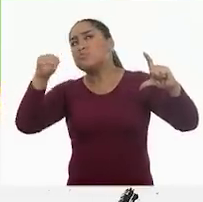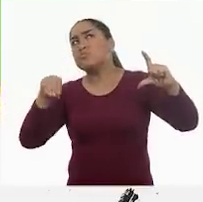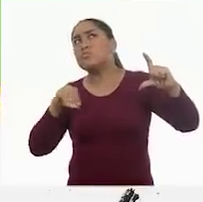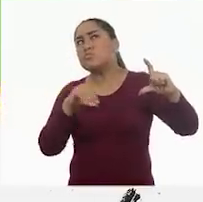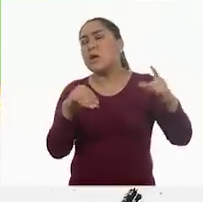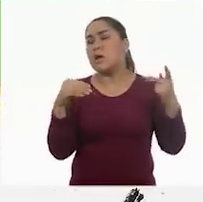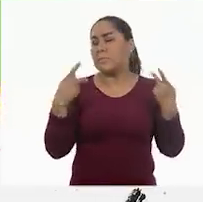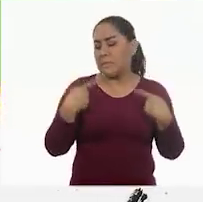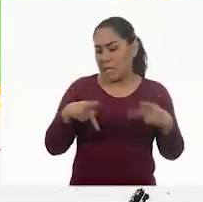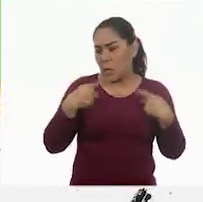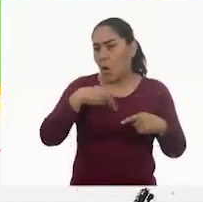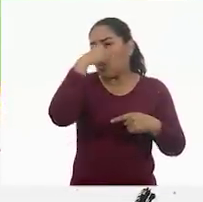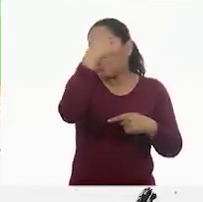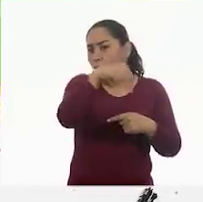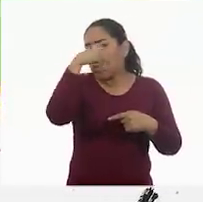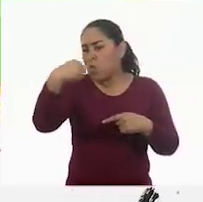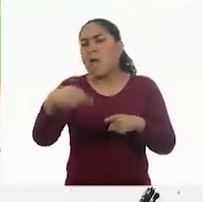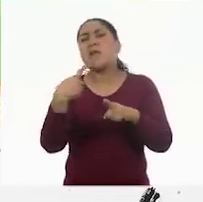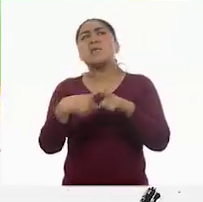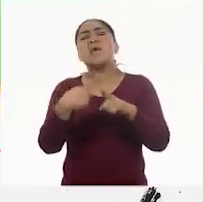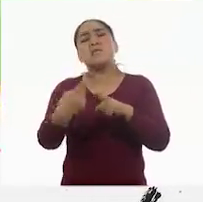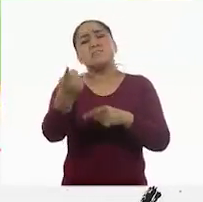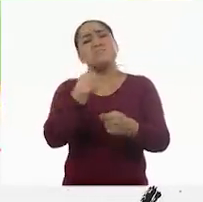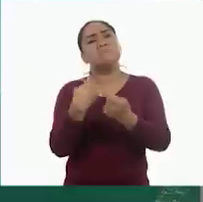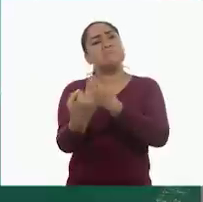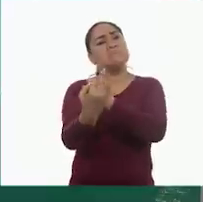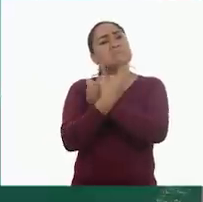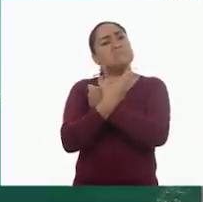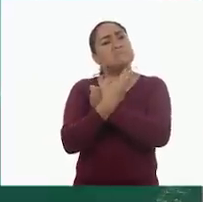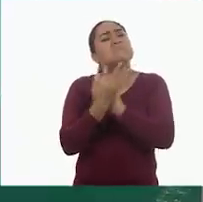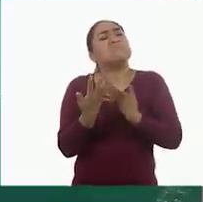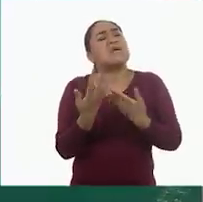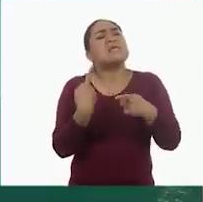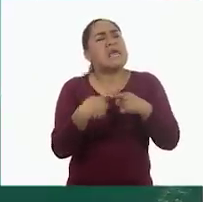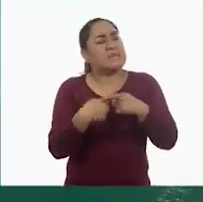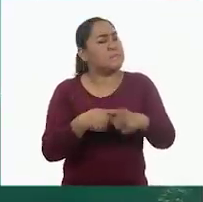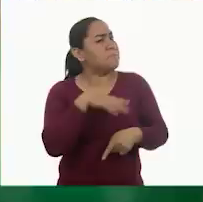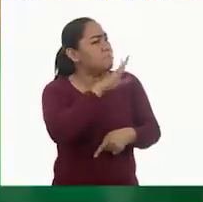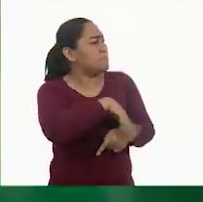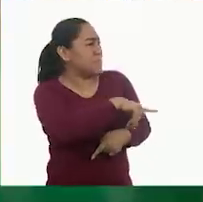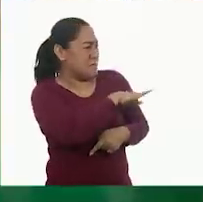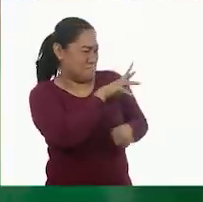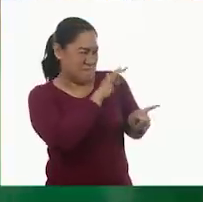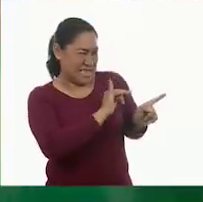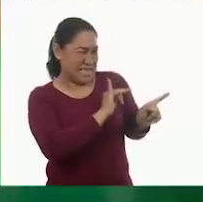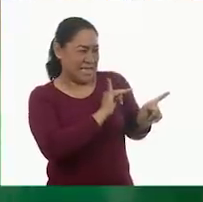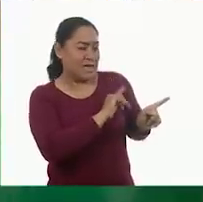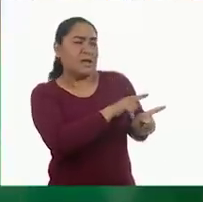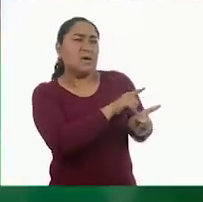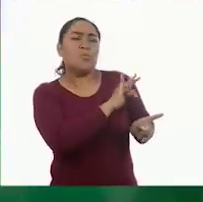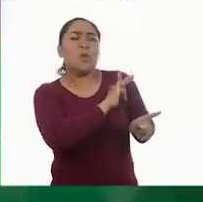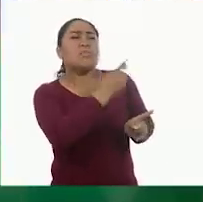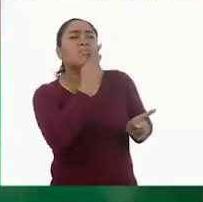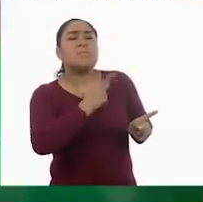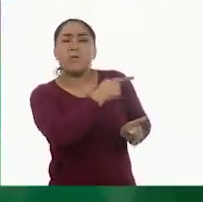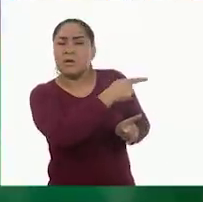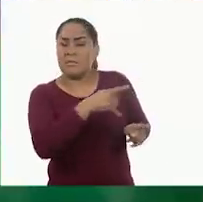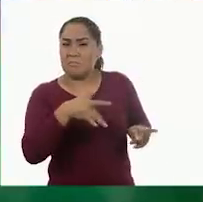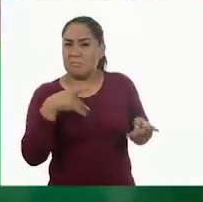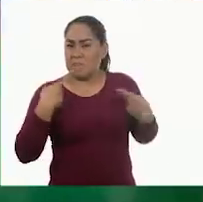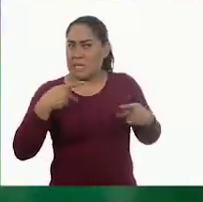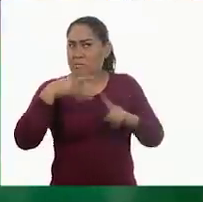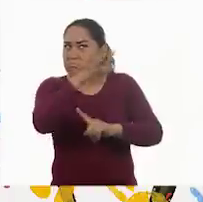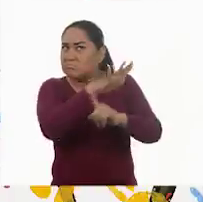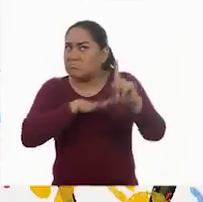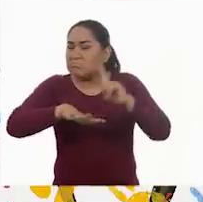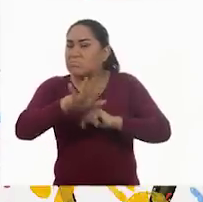nos protegen? ¿Quiénes son esas personas? Bri, ¿puedes compartirnos quiénes son las personas que están alrededor tuyo que te protegen? Mi